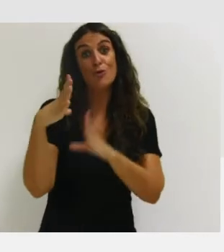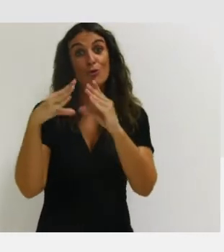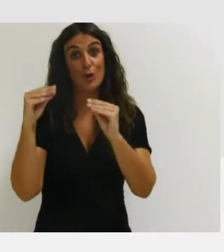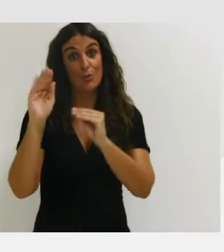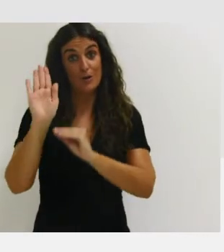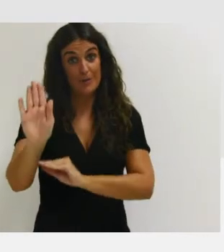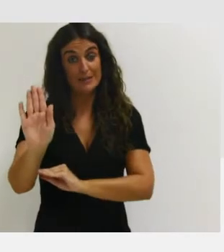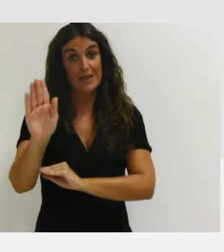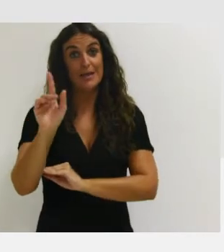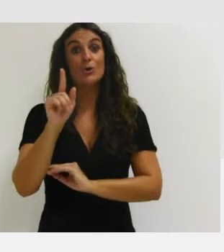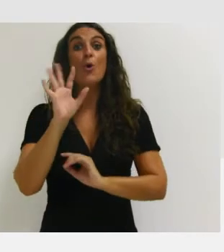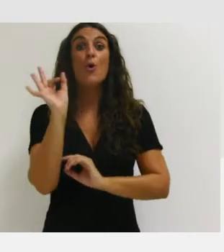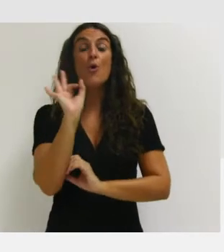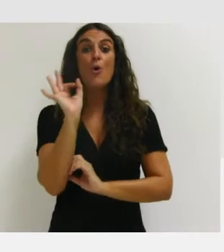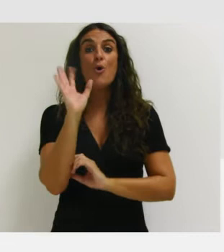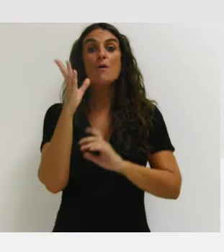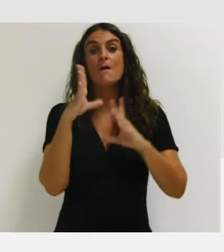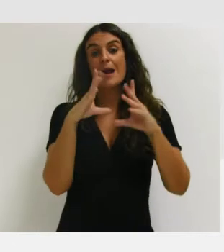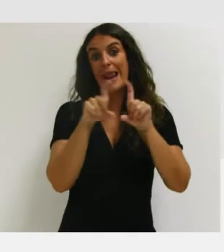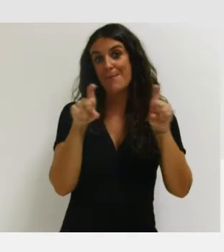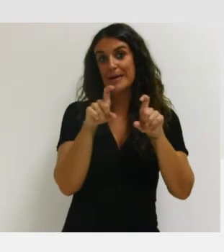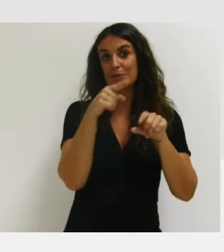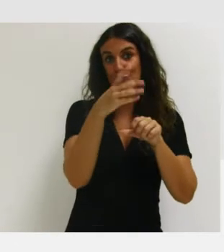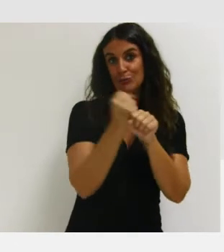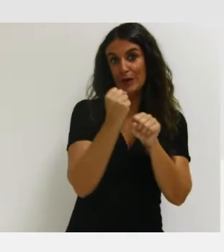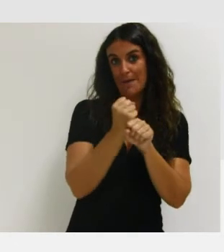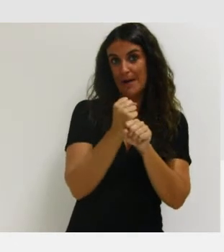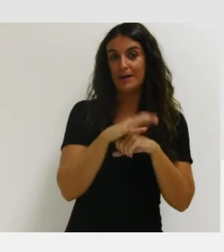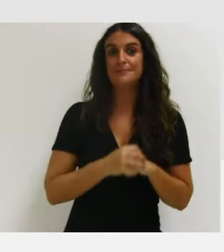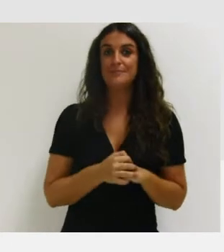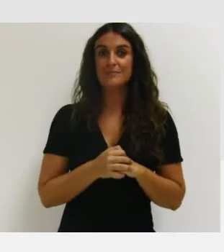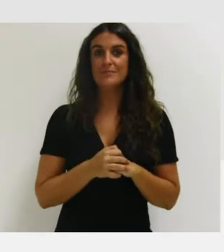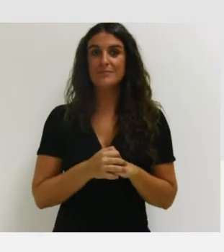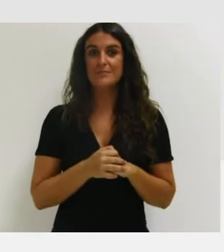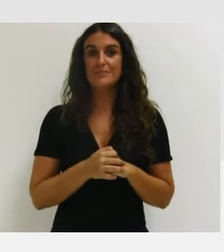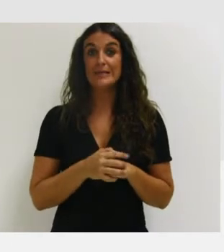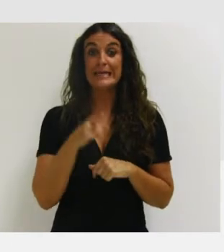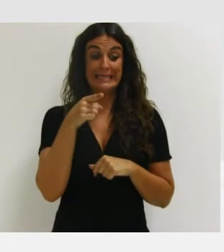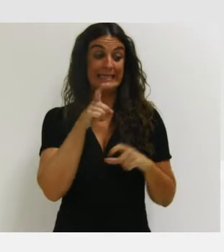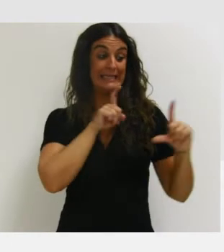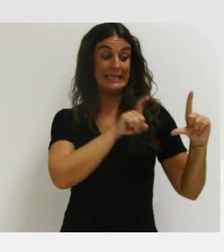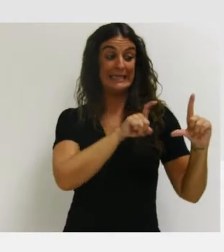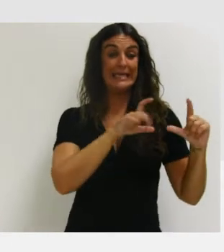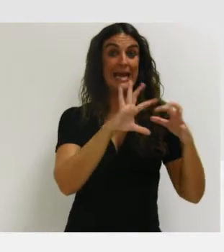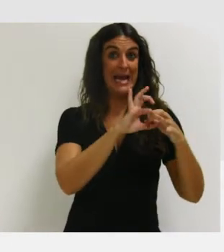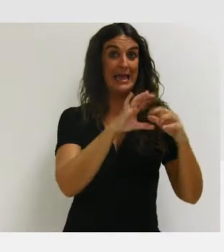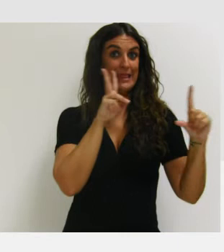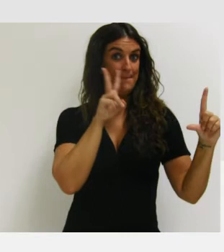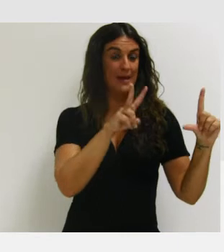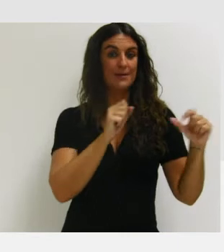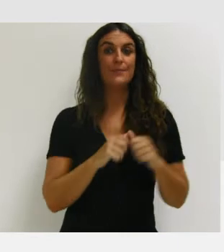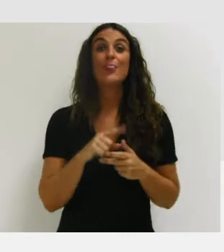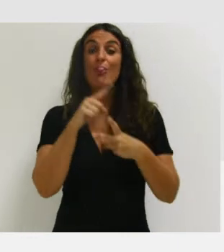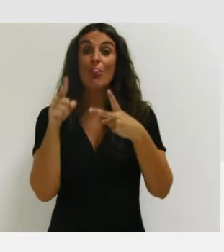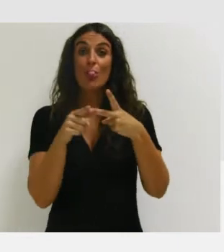de la universidad donde estudias o la empresa donde trabajas. Aquí tienes el enlace. 2.